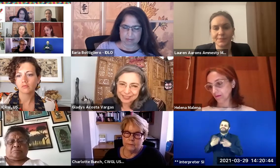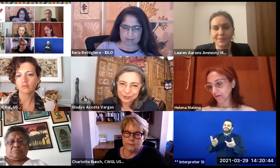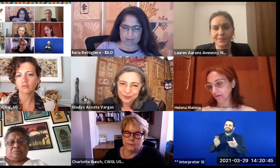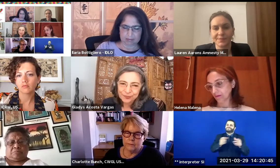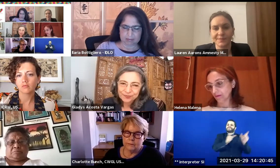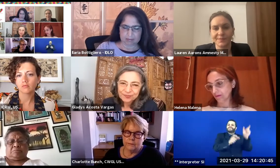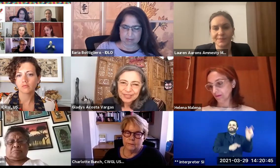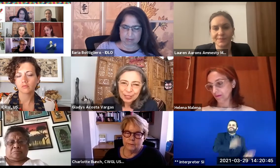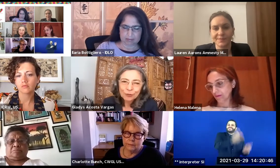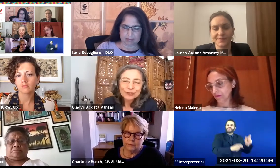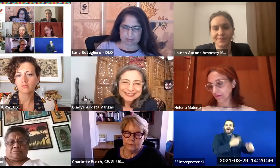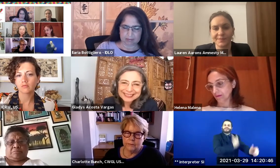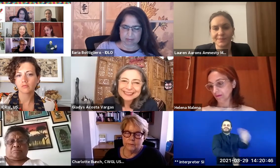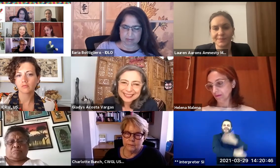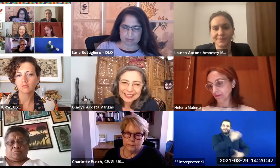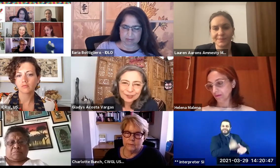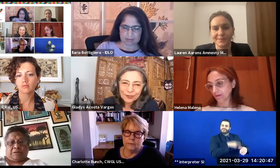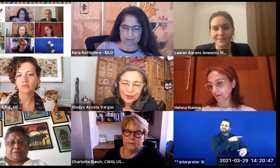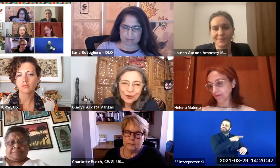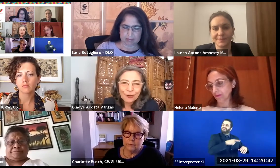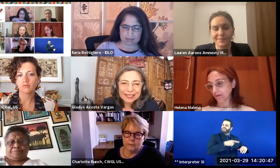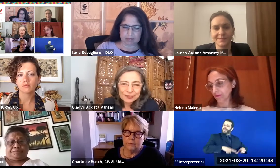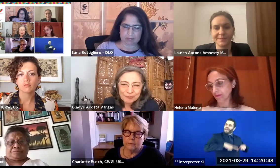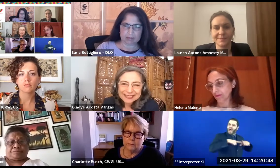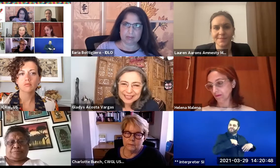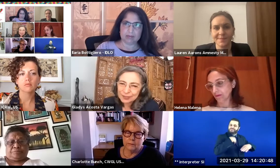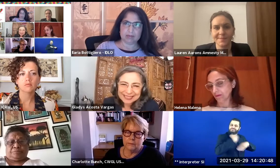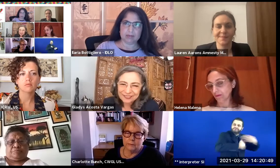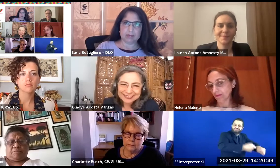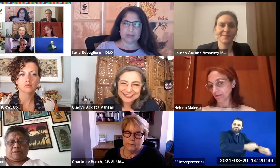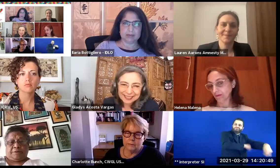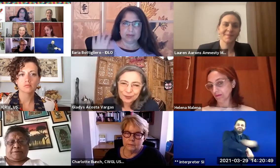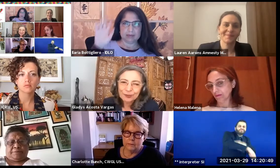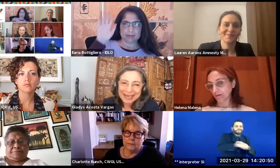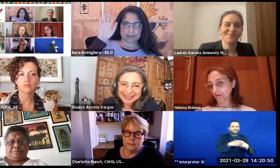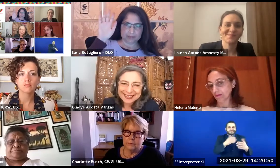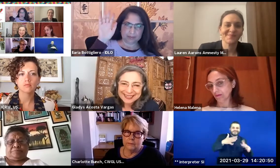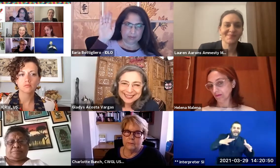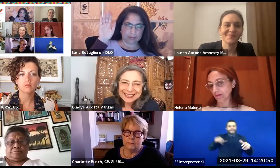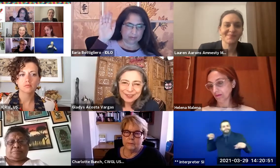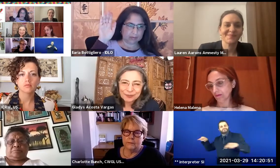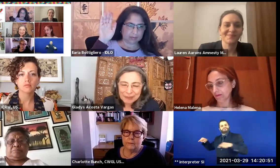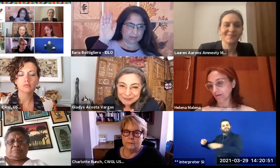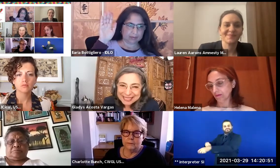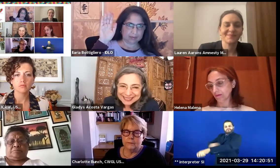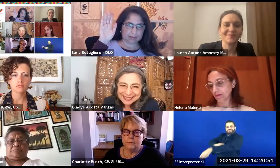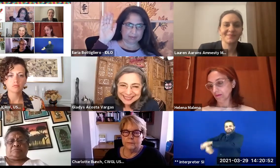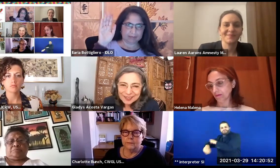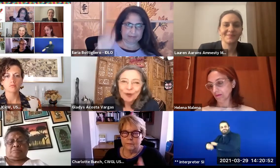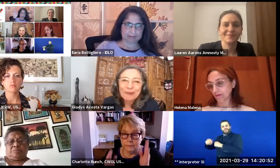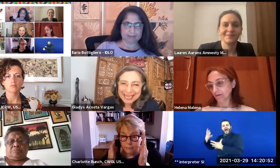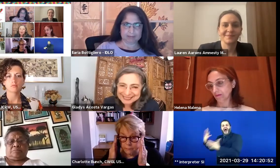sus derechos. Nos están trayendo lo que es parte de una diversidad humana y nos